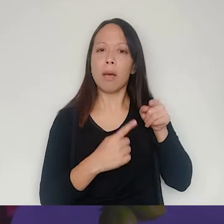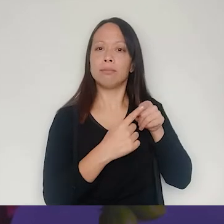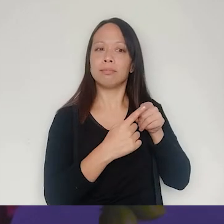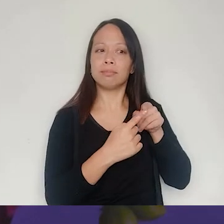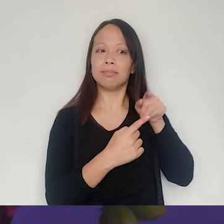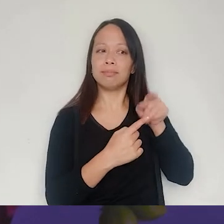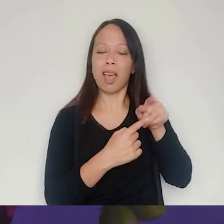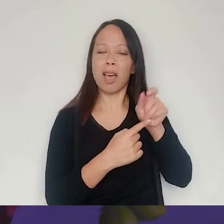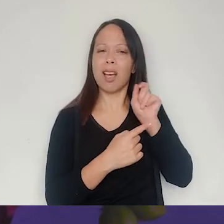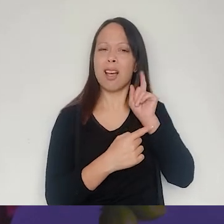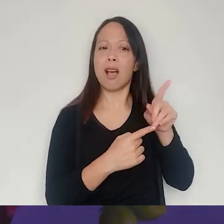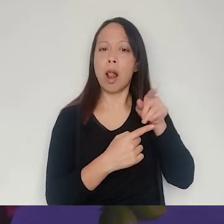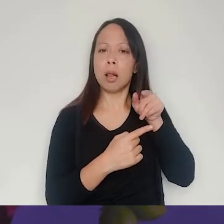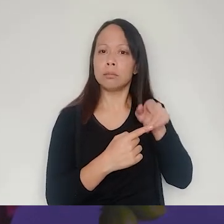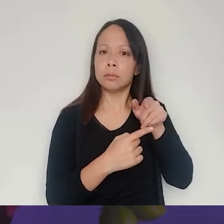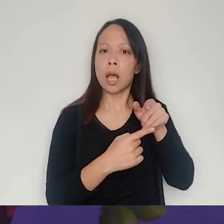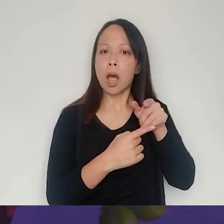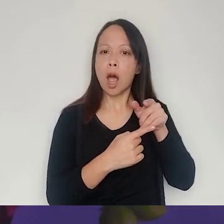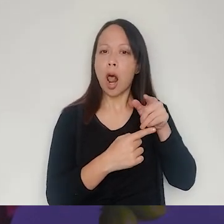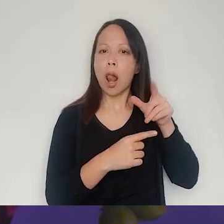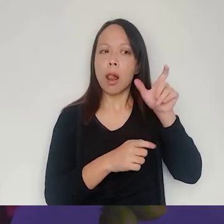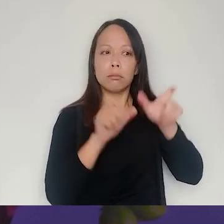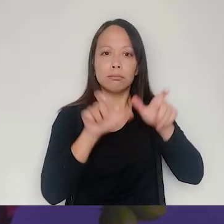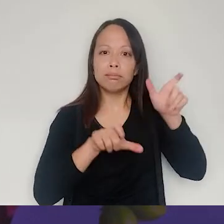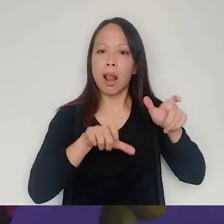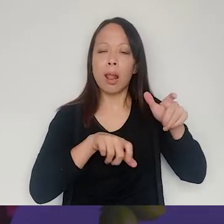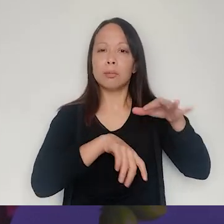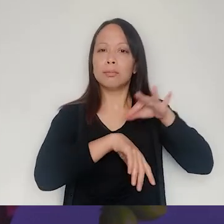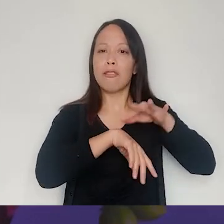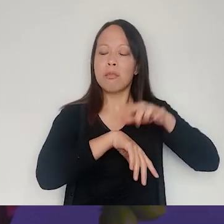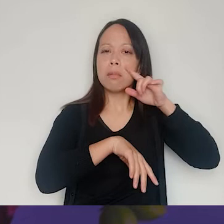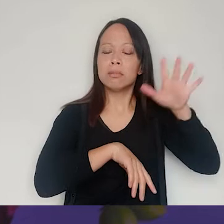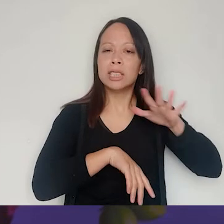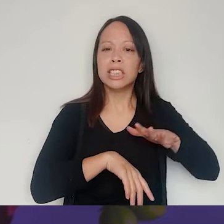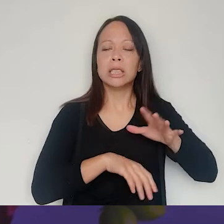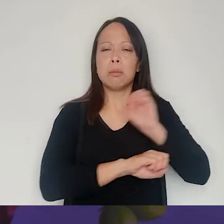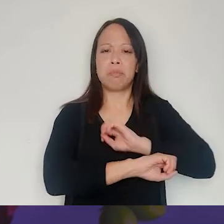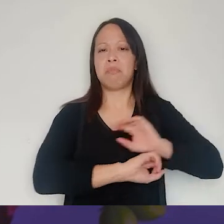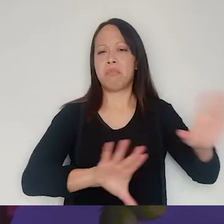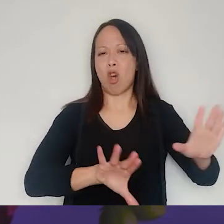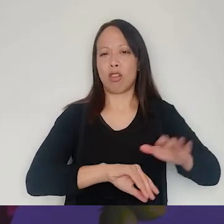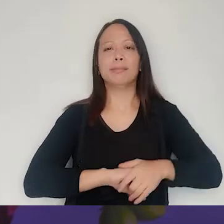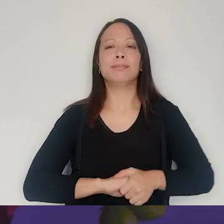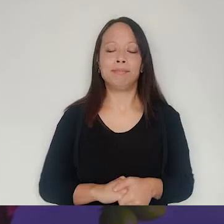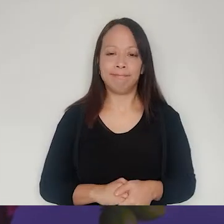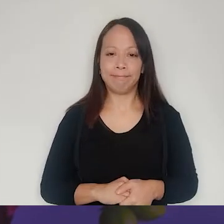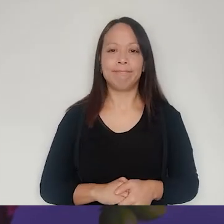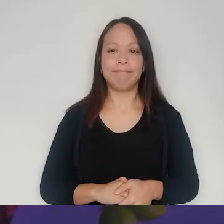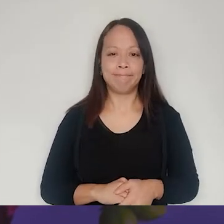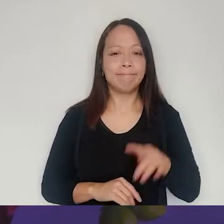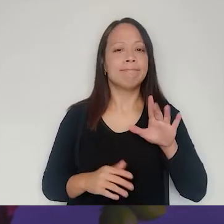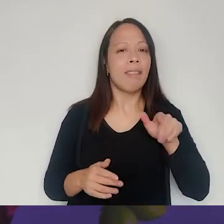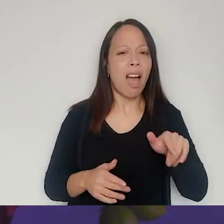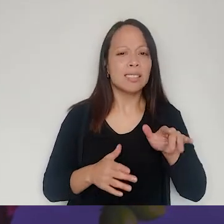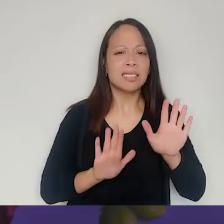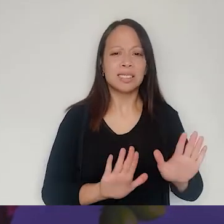que no obtienen un diagnóstico rápido son los casos más graves, los casos con consecuencias más importantes en la salud. Y de esto hay